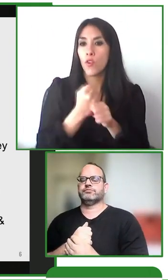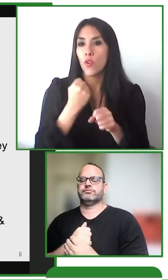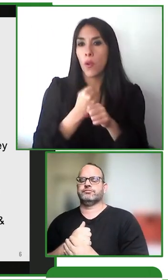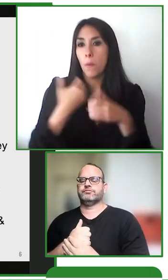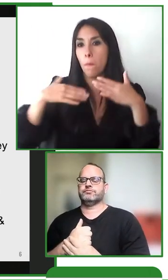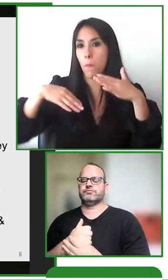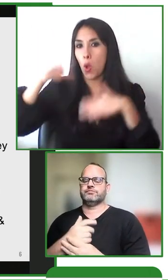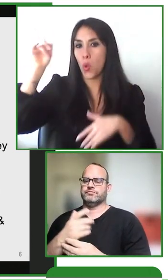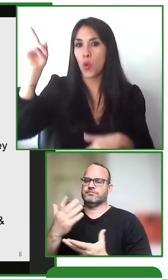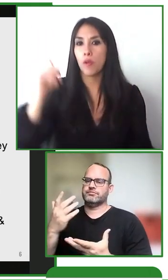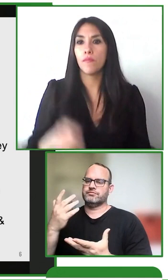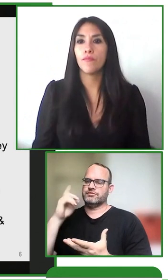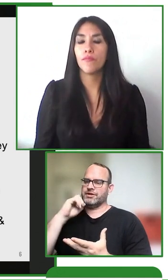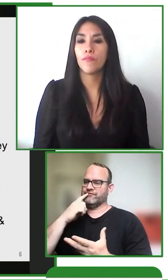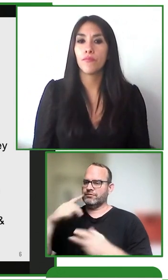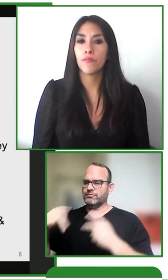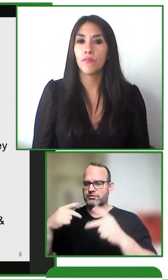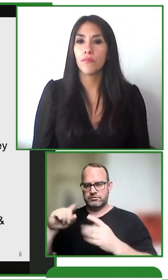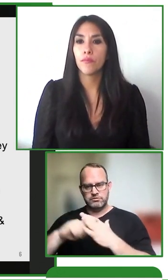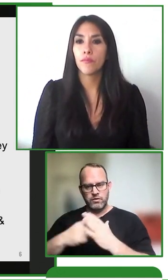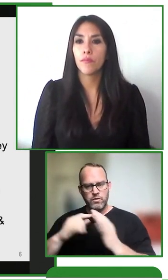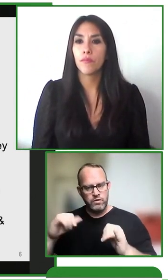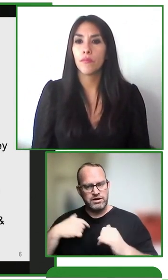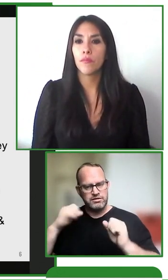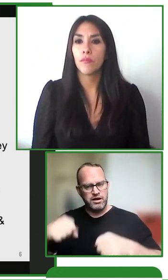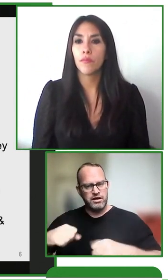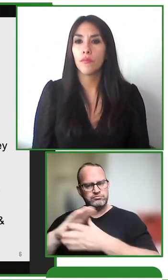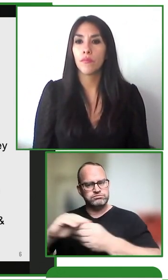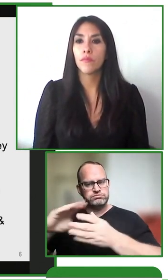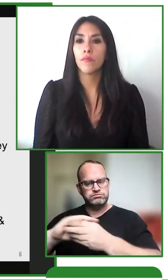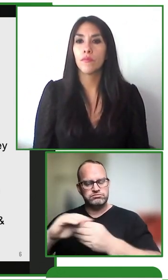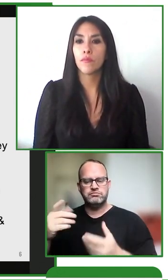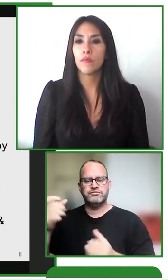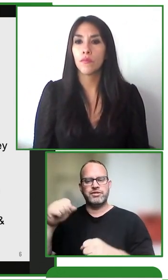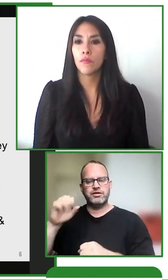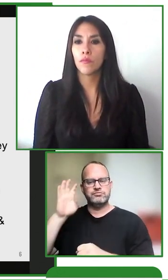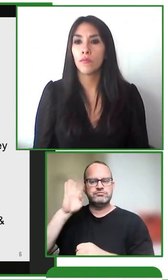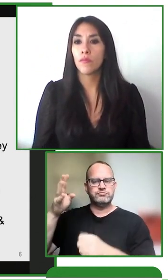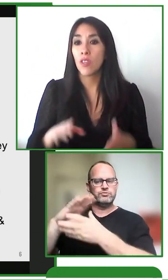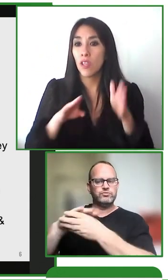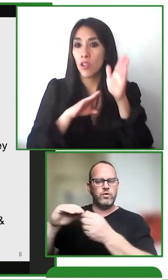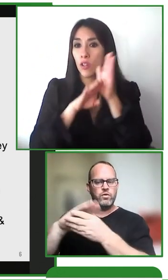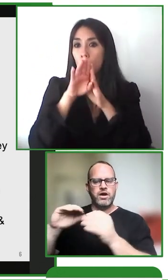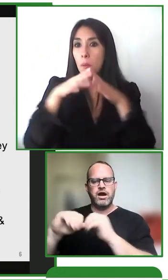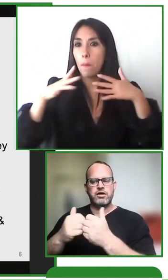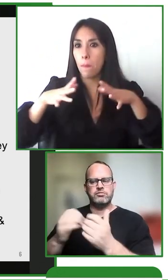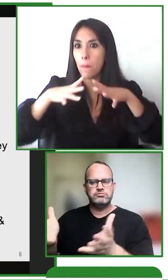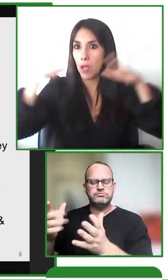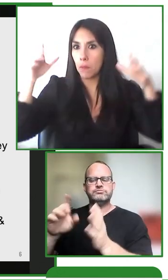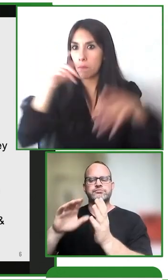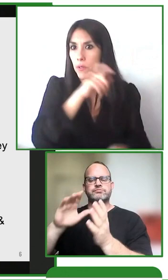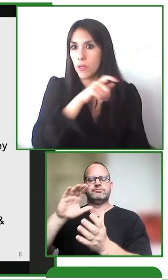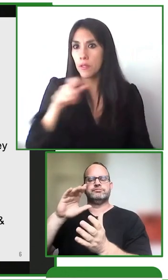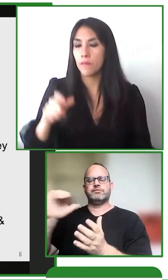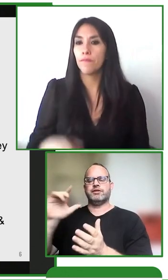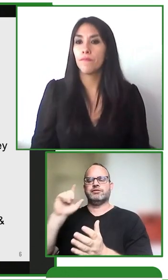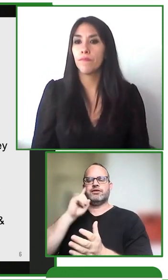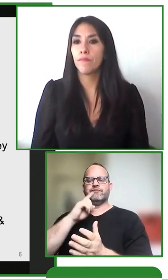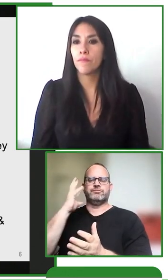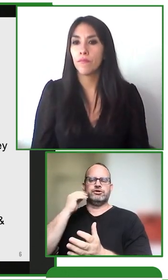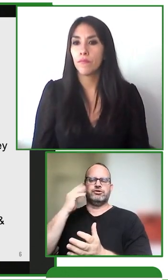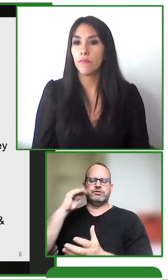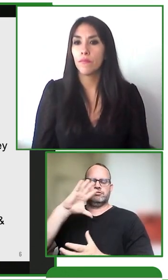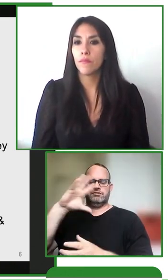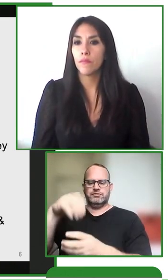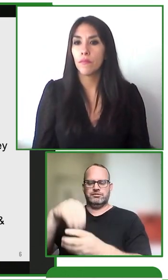Hemos desarrollado una gran cantidad de usuarios para nuestra plataforma y ahora las personas sordas